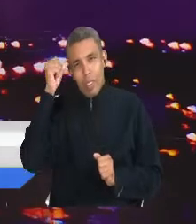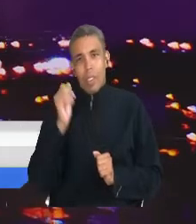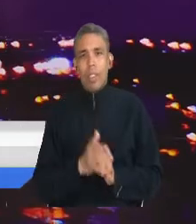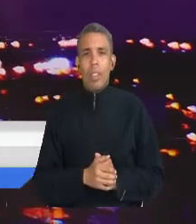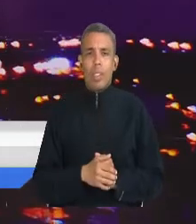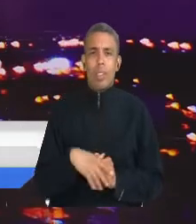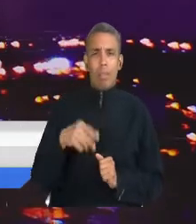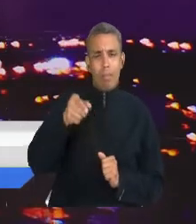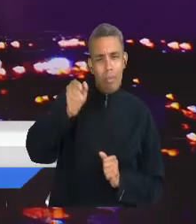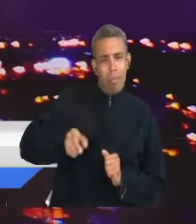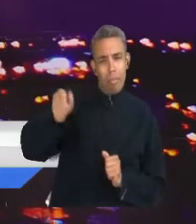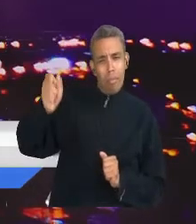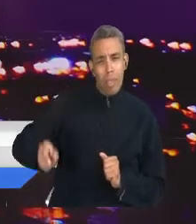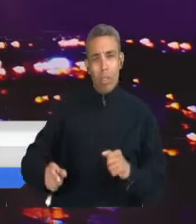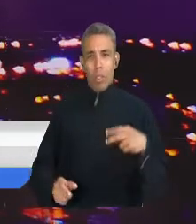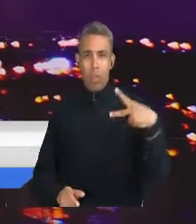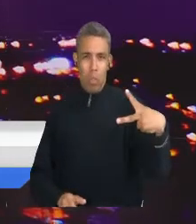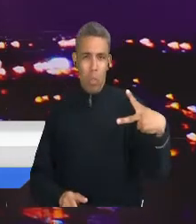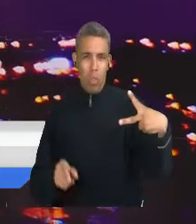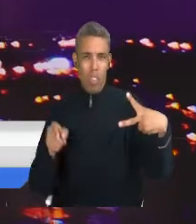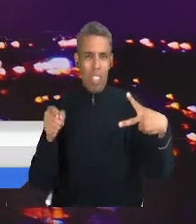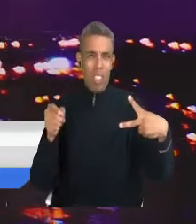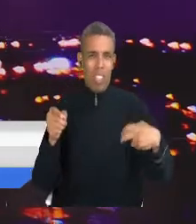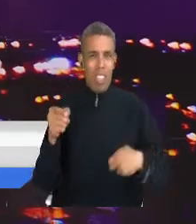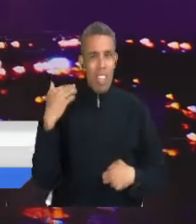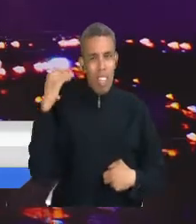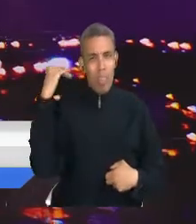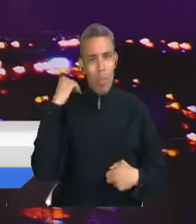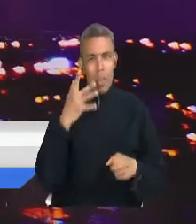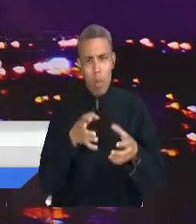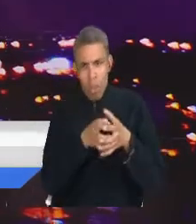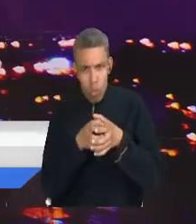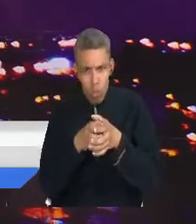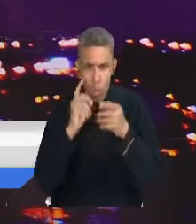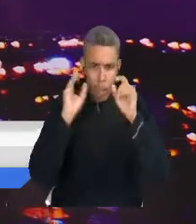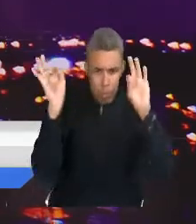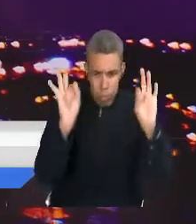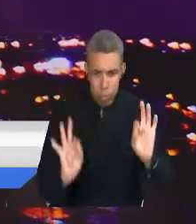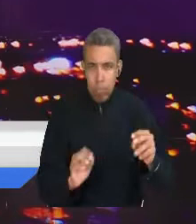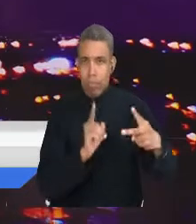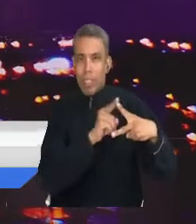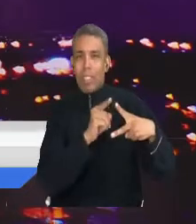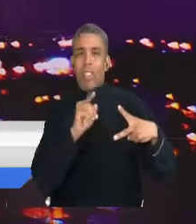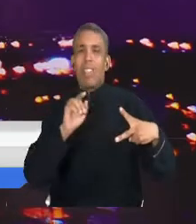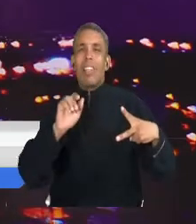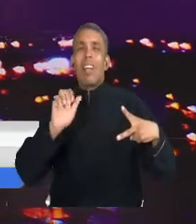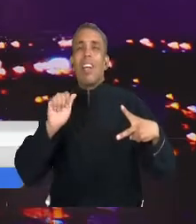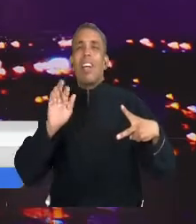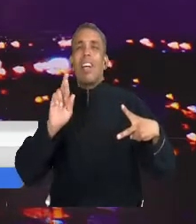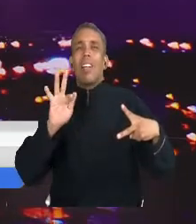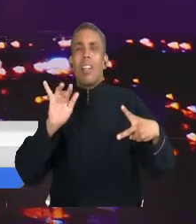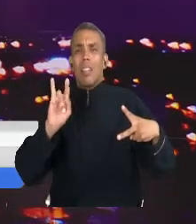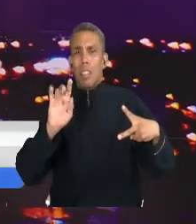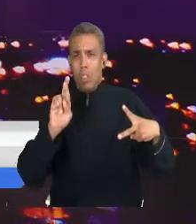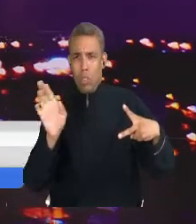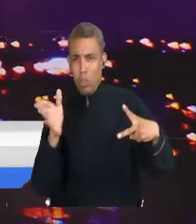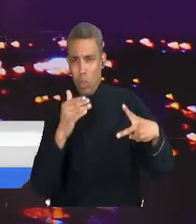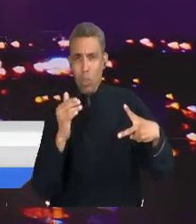cultores y gestores, tanto de la asociación como del festival: Edgar Arturo Esparragosa, Gabriel Ramón Padilla